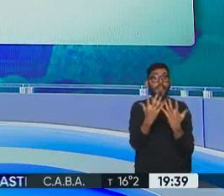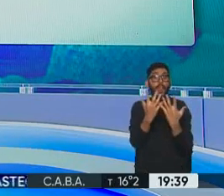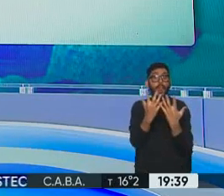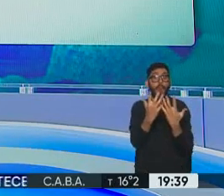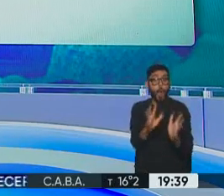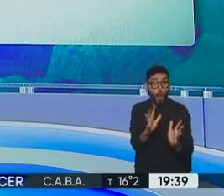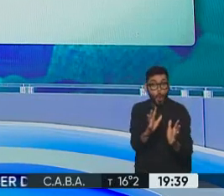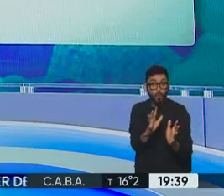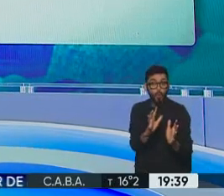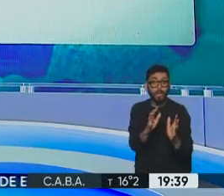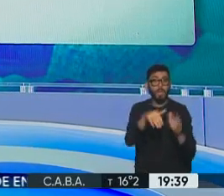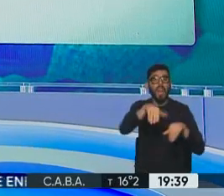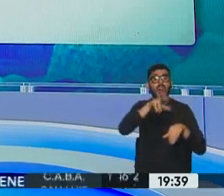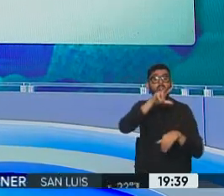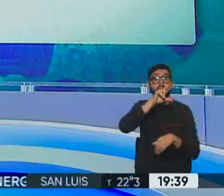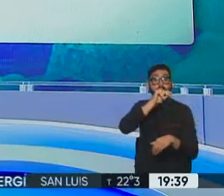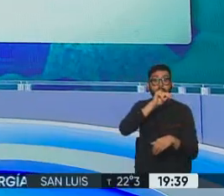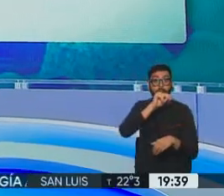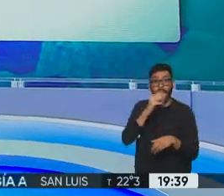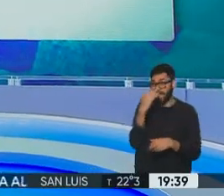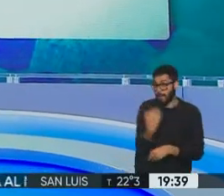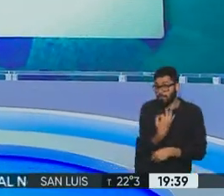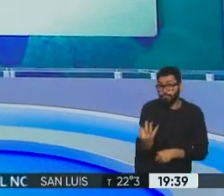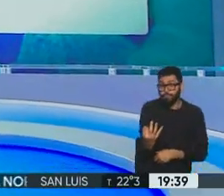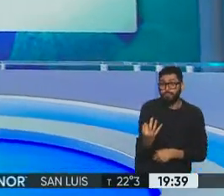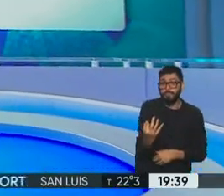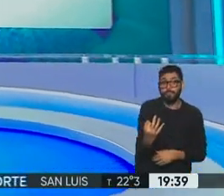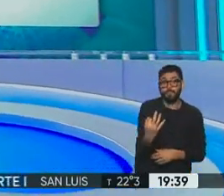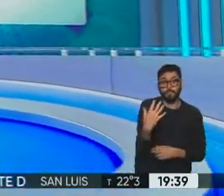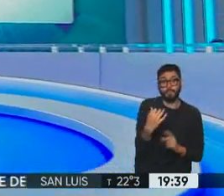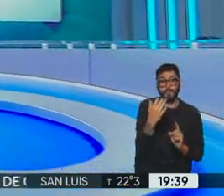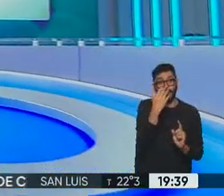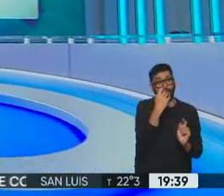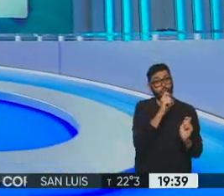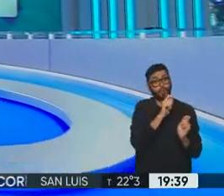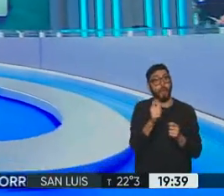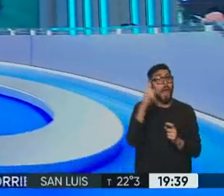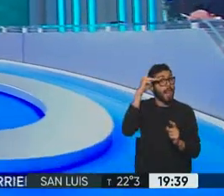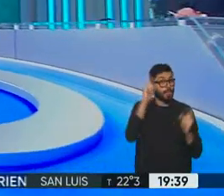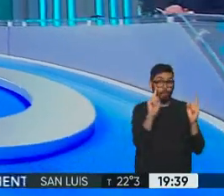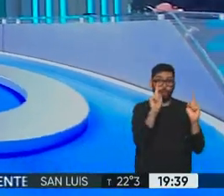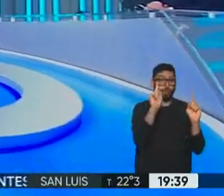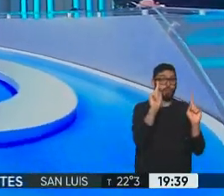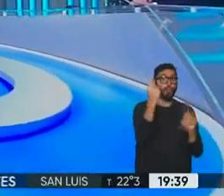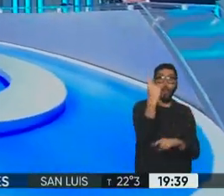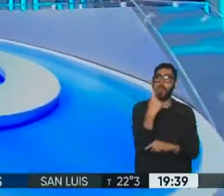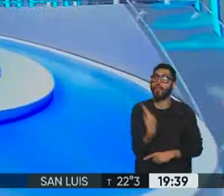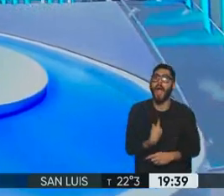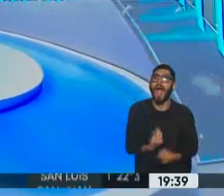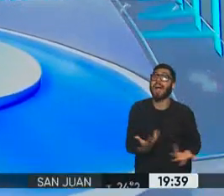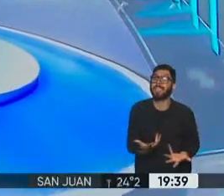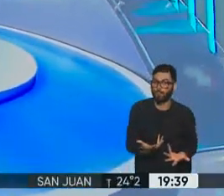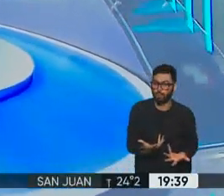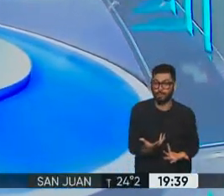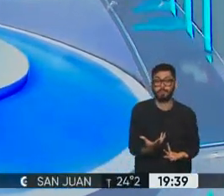y no había segunda vuelta. Algo que efectivamente después ocurre, ¿no? Queda Néstor Kirchner solo. Y fíjate este último tuit, que es